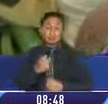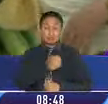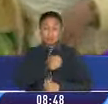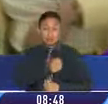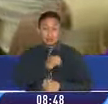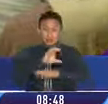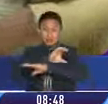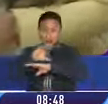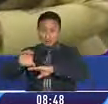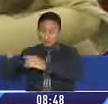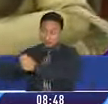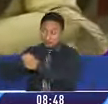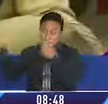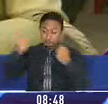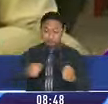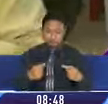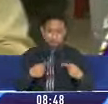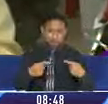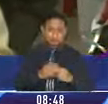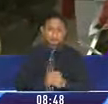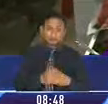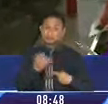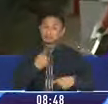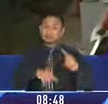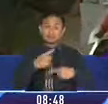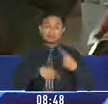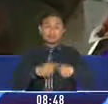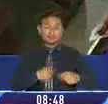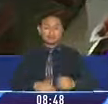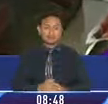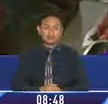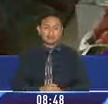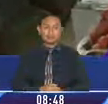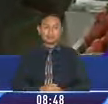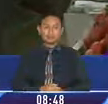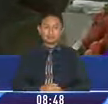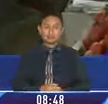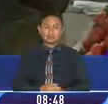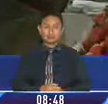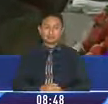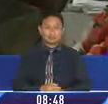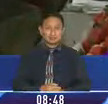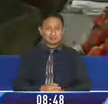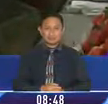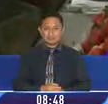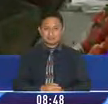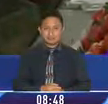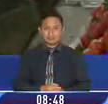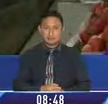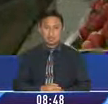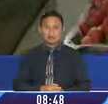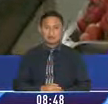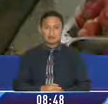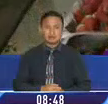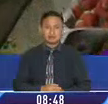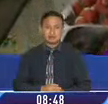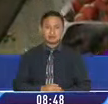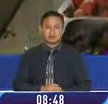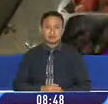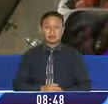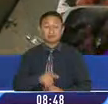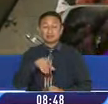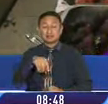nosotros al día traemos, determina todo. Y señor, señores usuarios de aquí cerca de